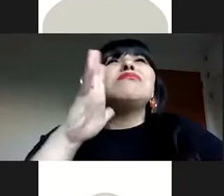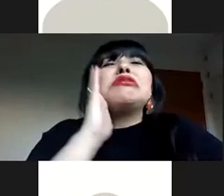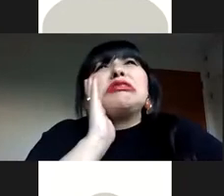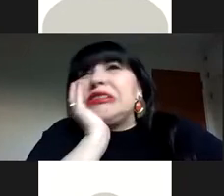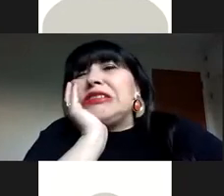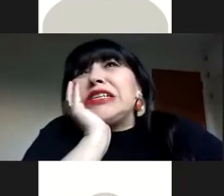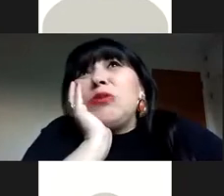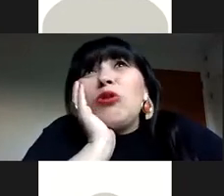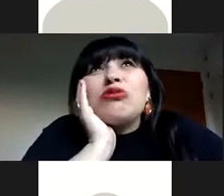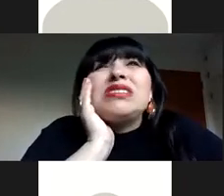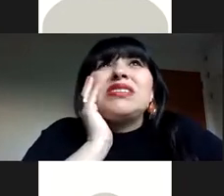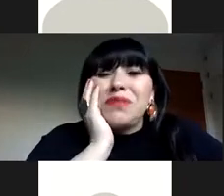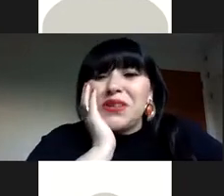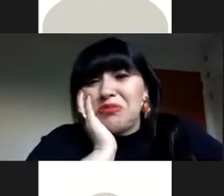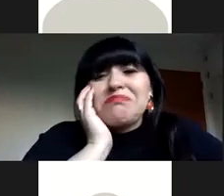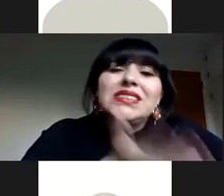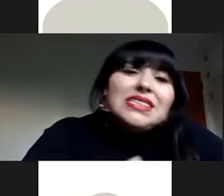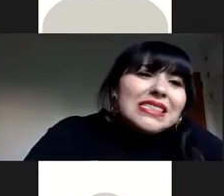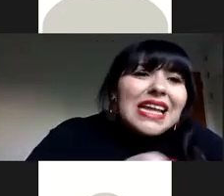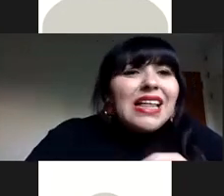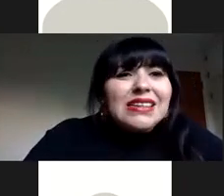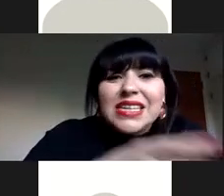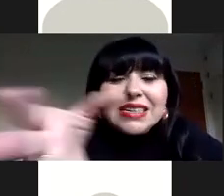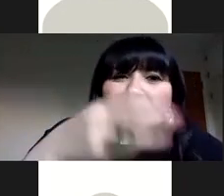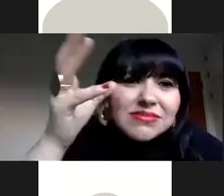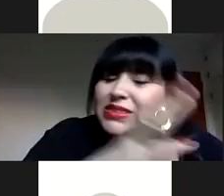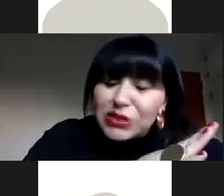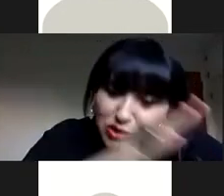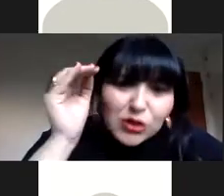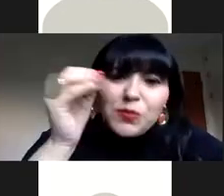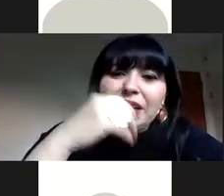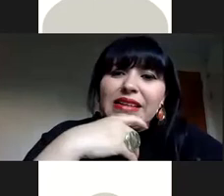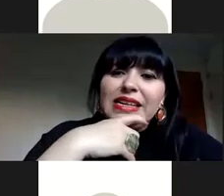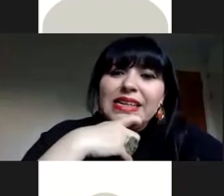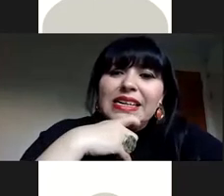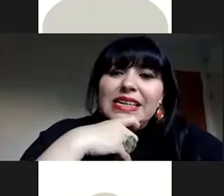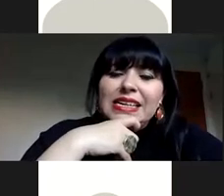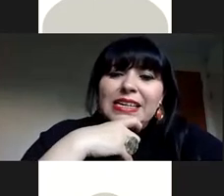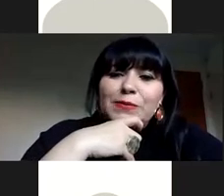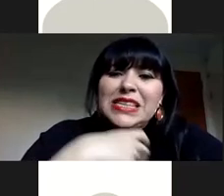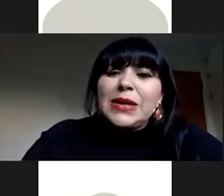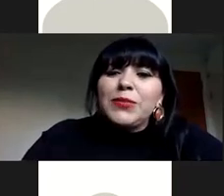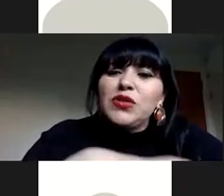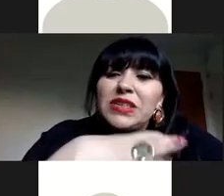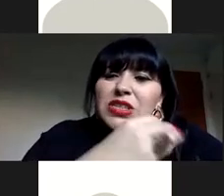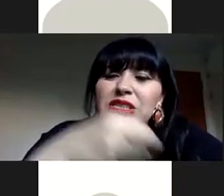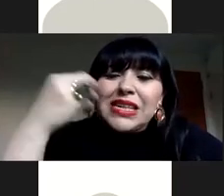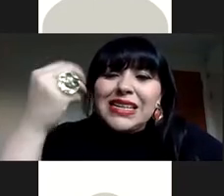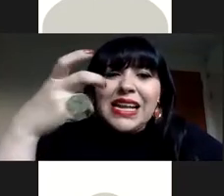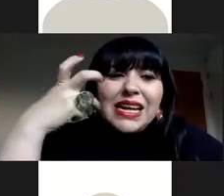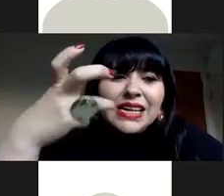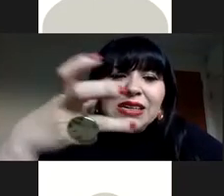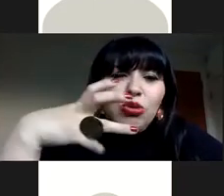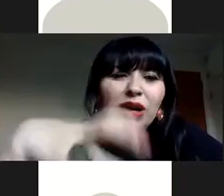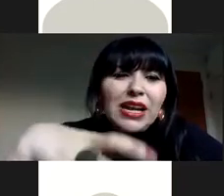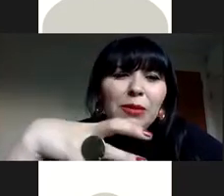cercano, terremoto quizás, pero nada, o sea, no es comparable. Esta prohibición de salir a